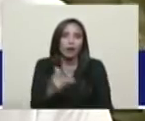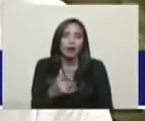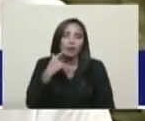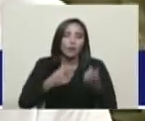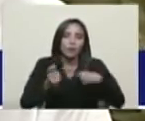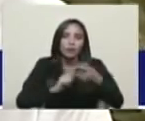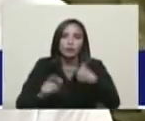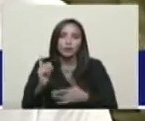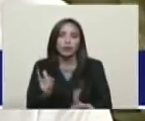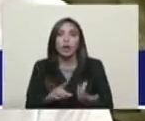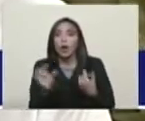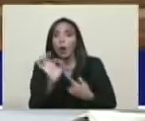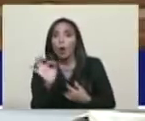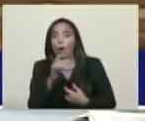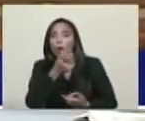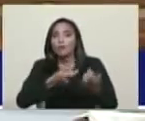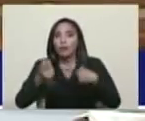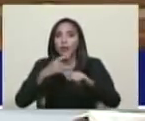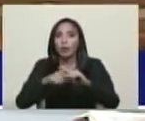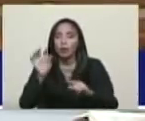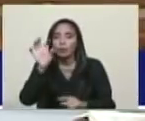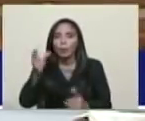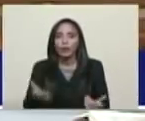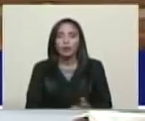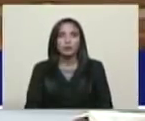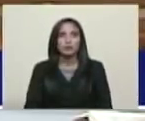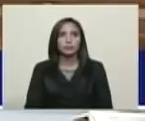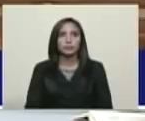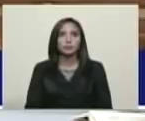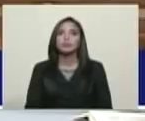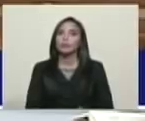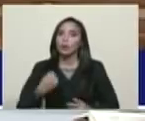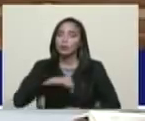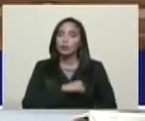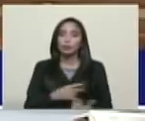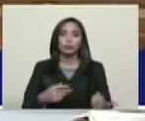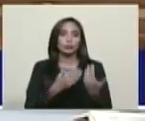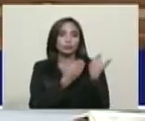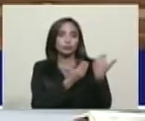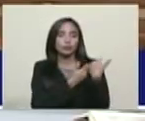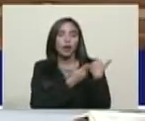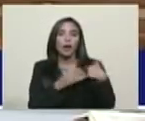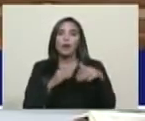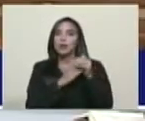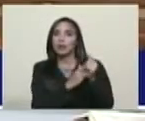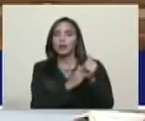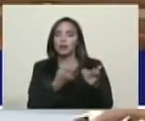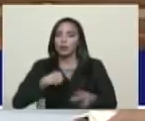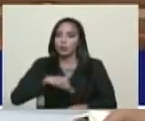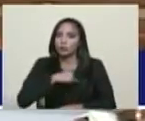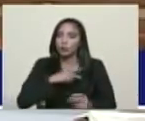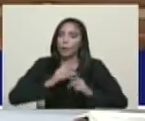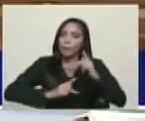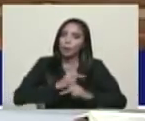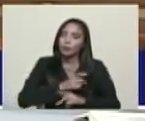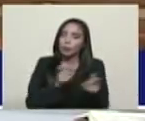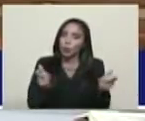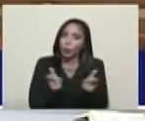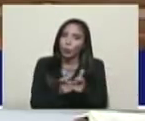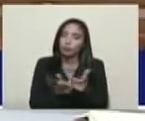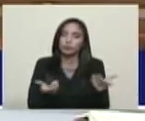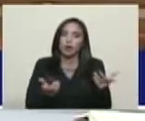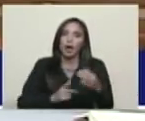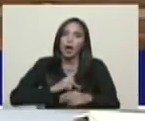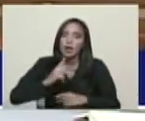La sacan del país. Tenemos que tomar la gobernanza de la producción y distribución de carne en el